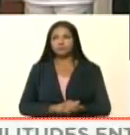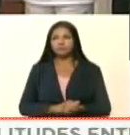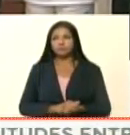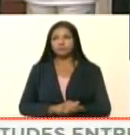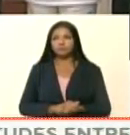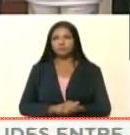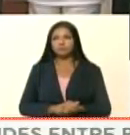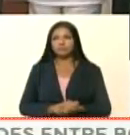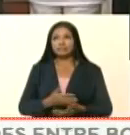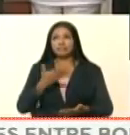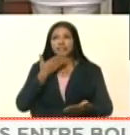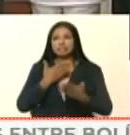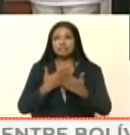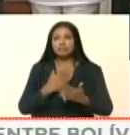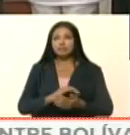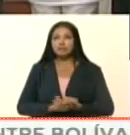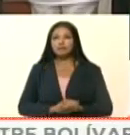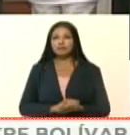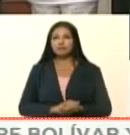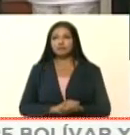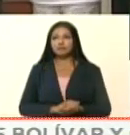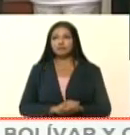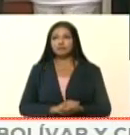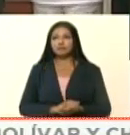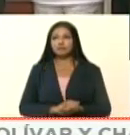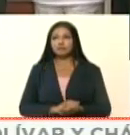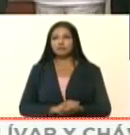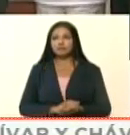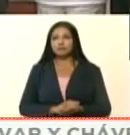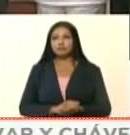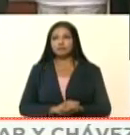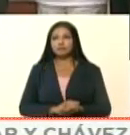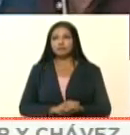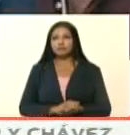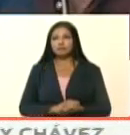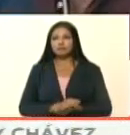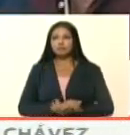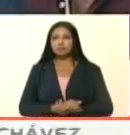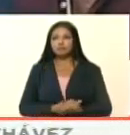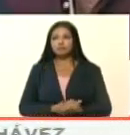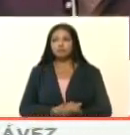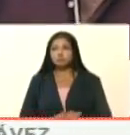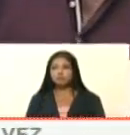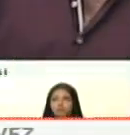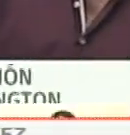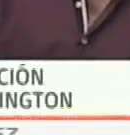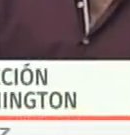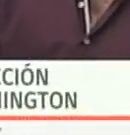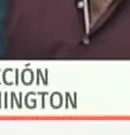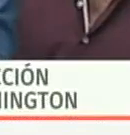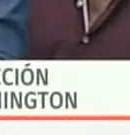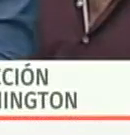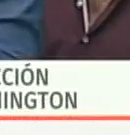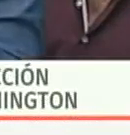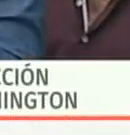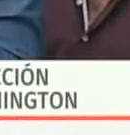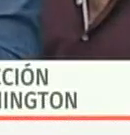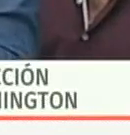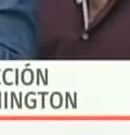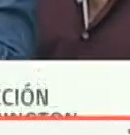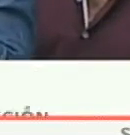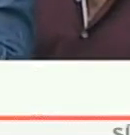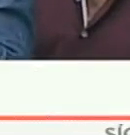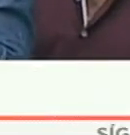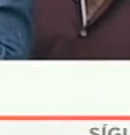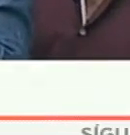Gracias. I am representing alongside my colleagues Anya Parampil and Ben